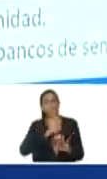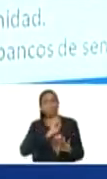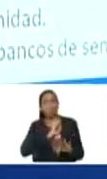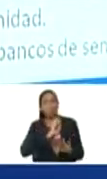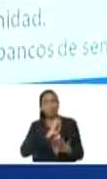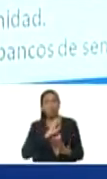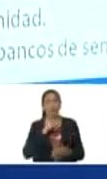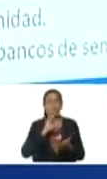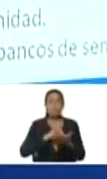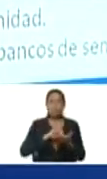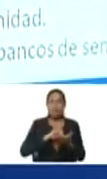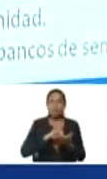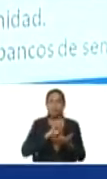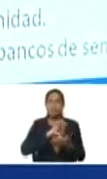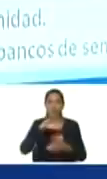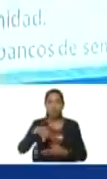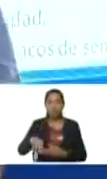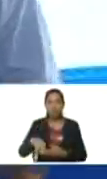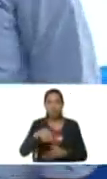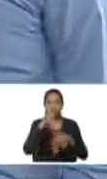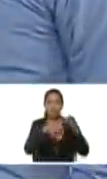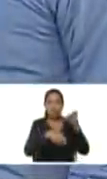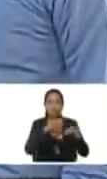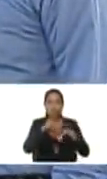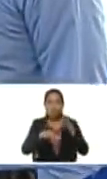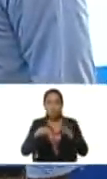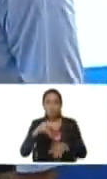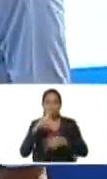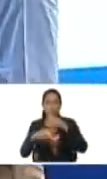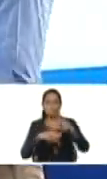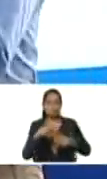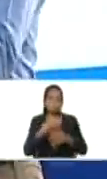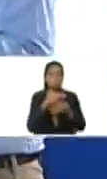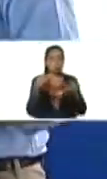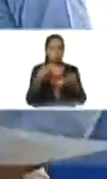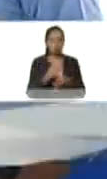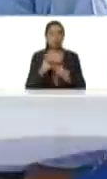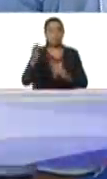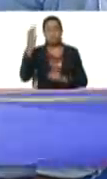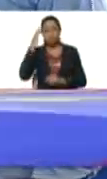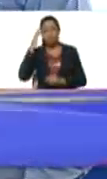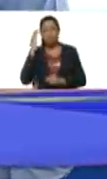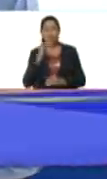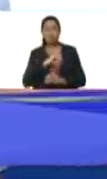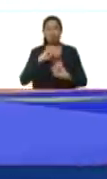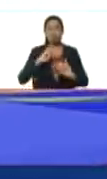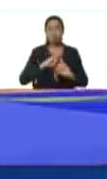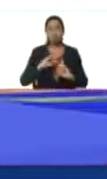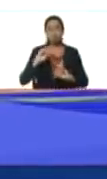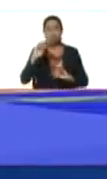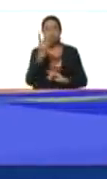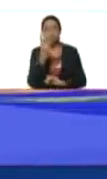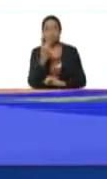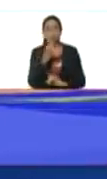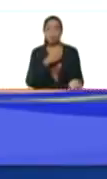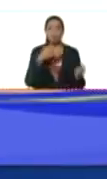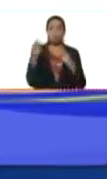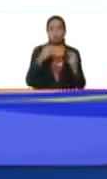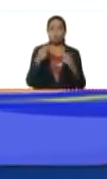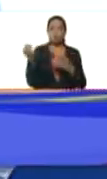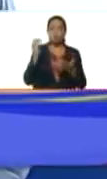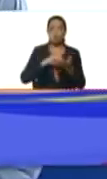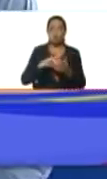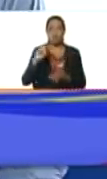Miranda también va a ser un estado agrícola y productivo. Como usted sabe, ya somos el principal exportador nuevamente de